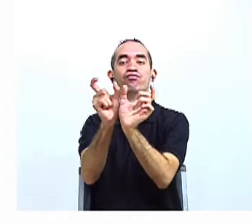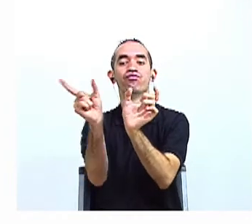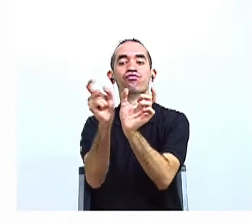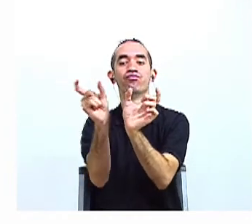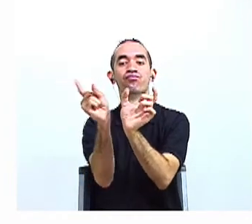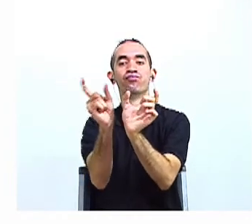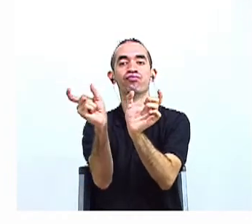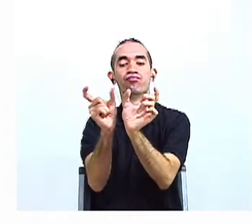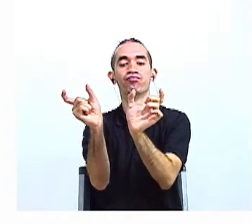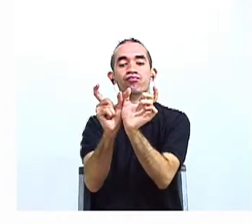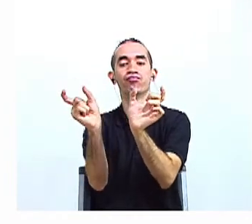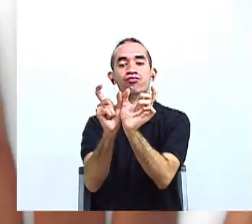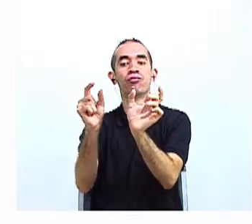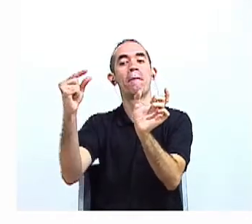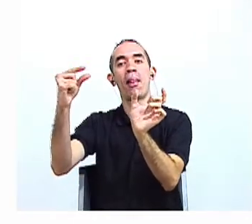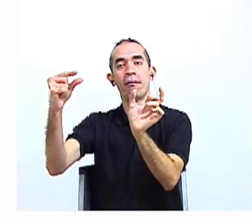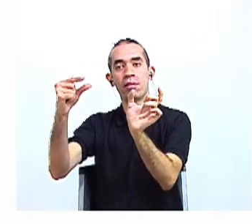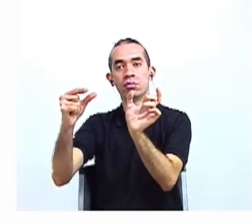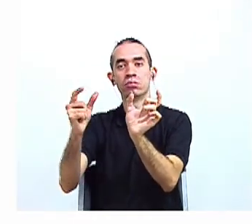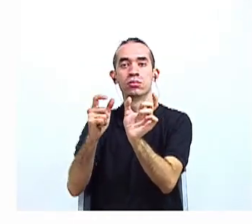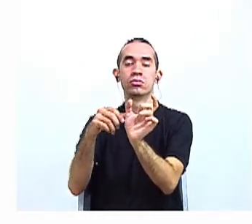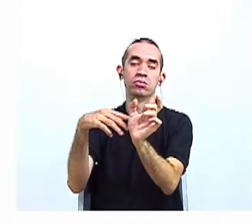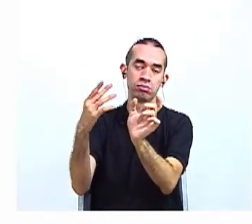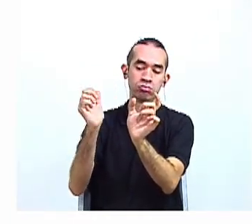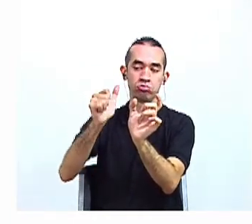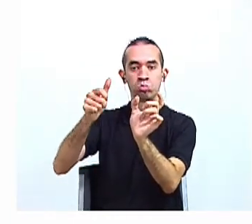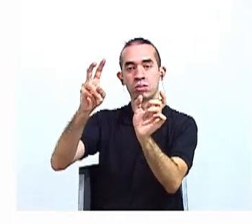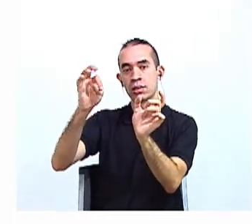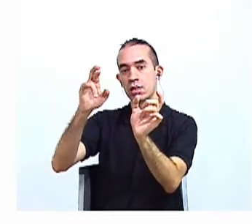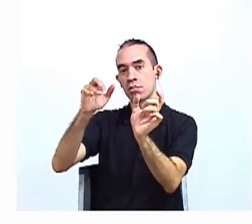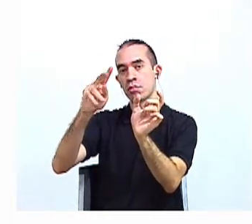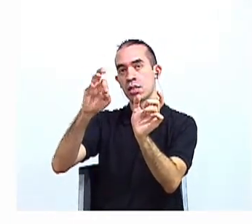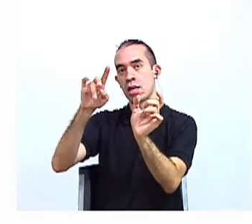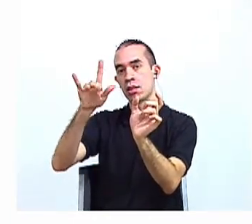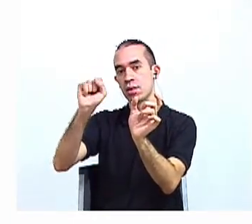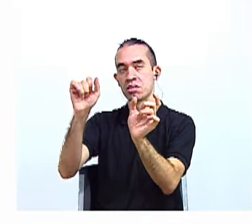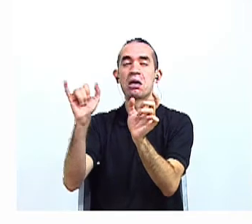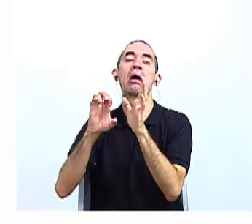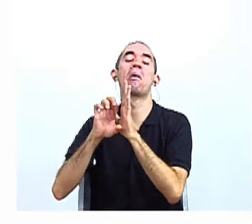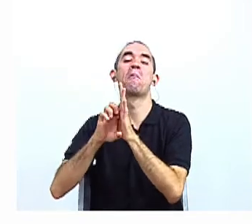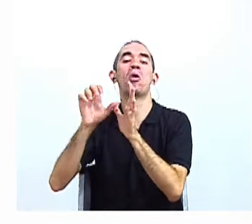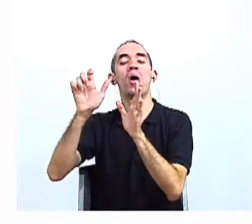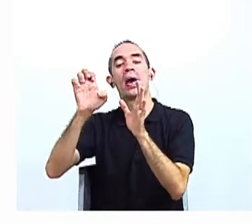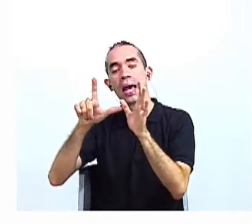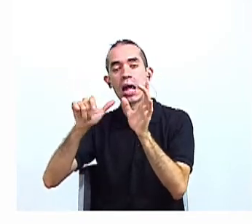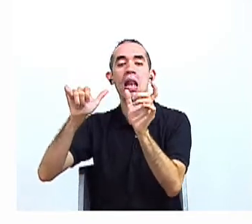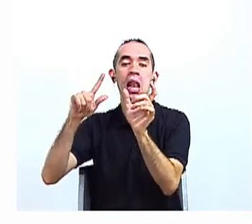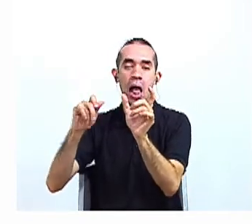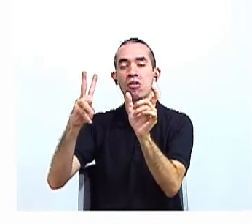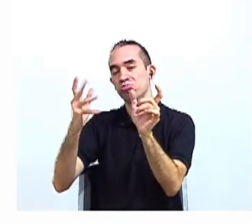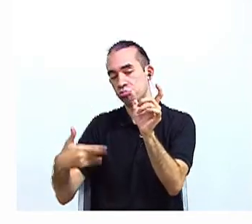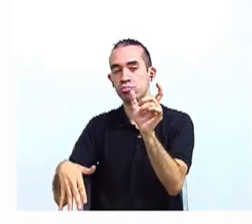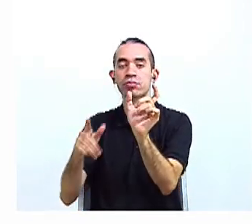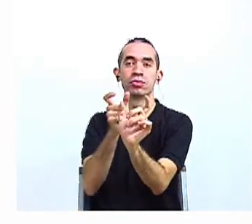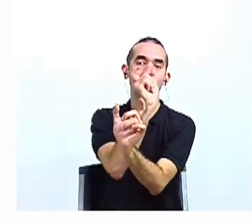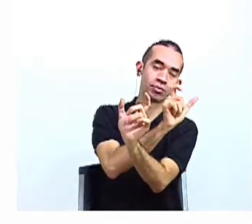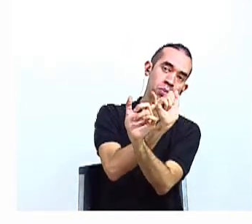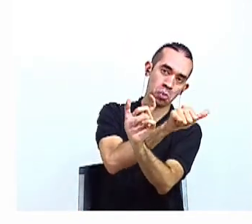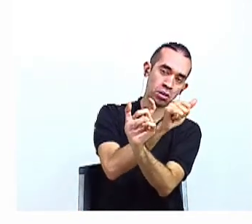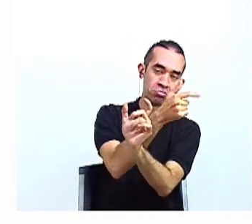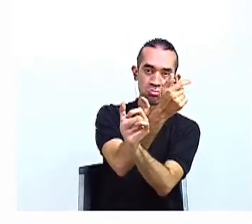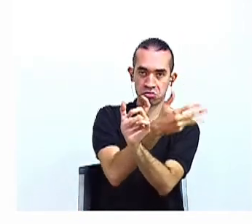antepuestos, llamados también determinantes, como el artículo. Pueden aparecer también adjetivos